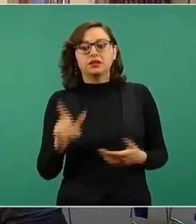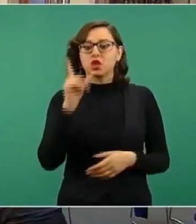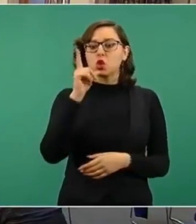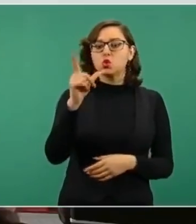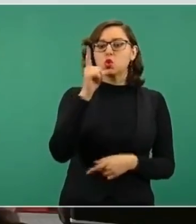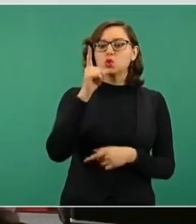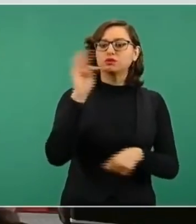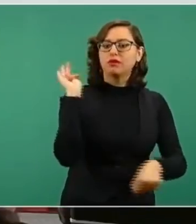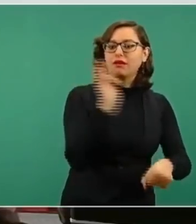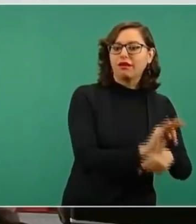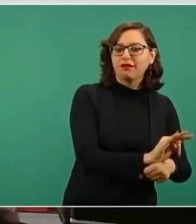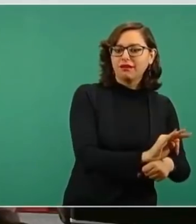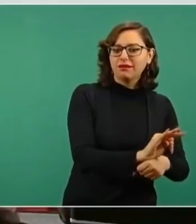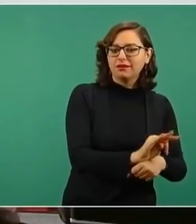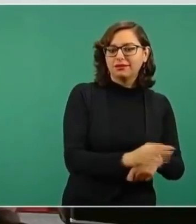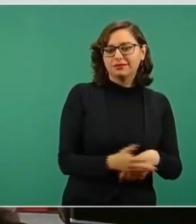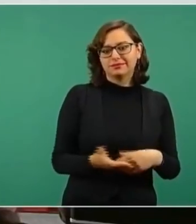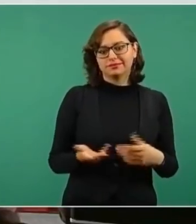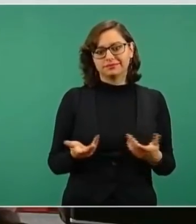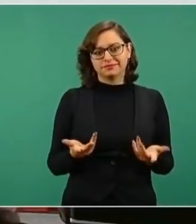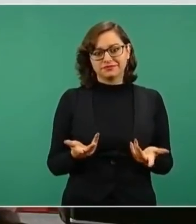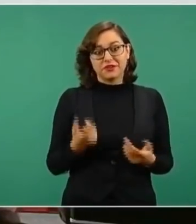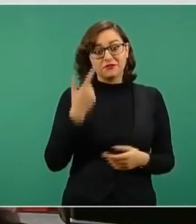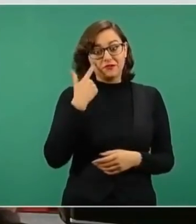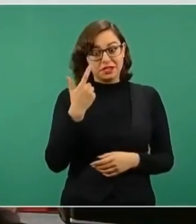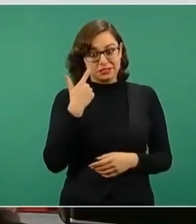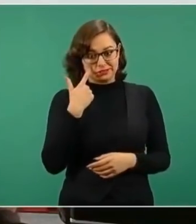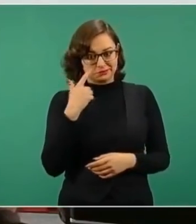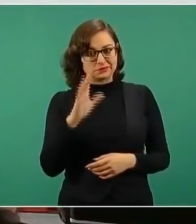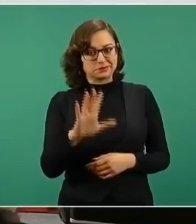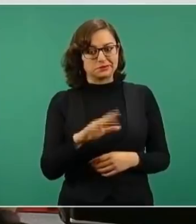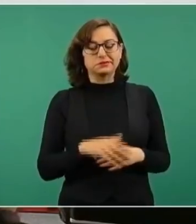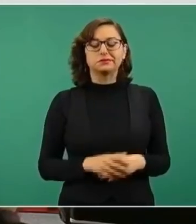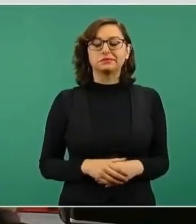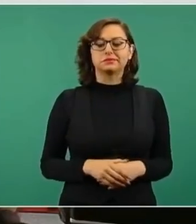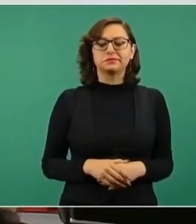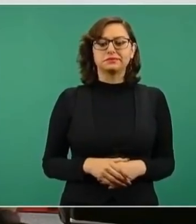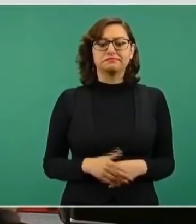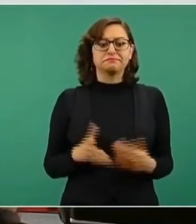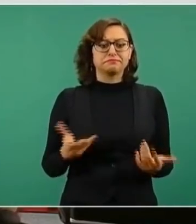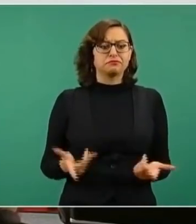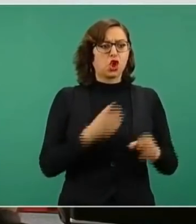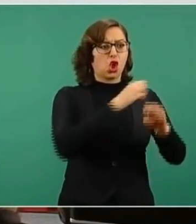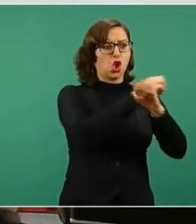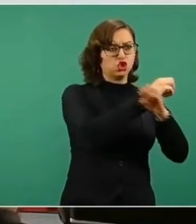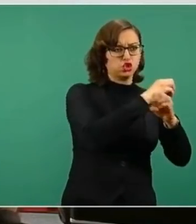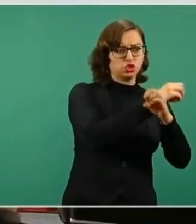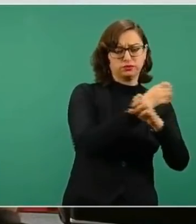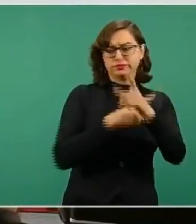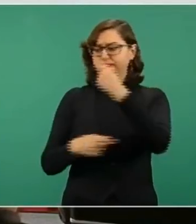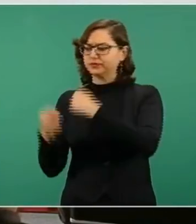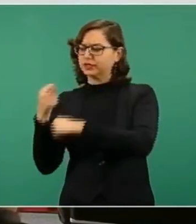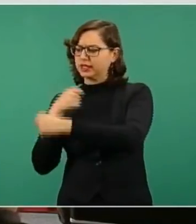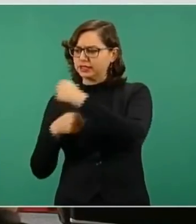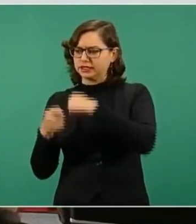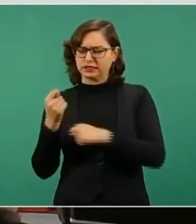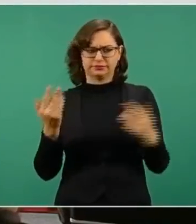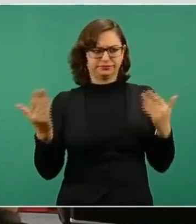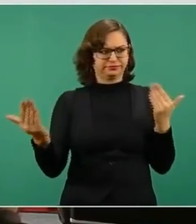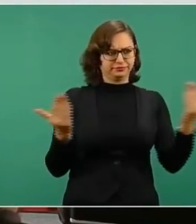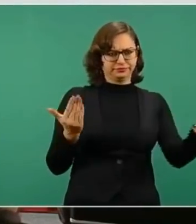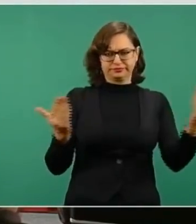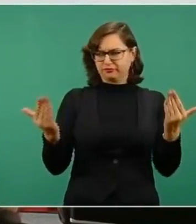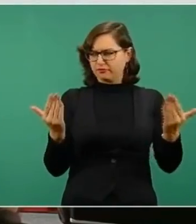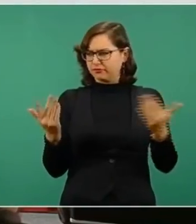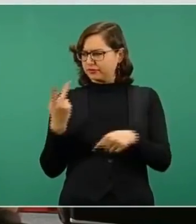Y entonces, fíjense ustedes, cuando van a un Oxxo o cuando van a una tiendita, mucha gente luego lo que prefiere es ir